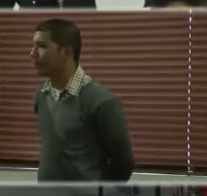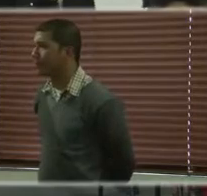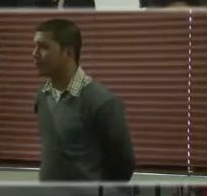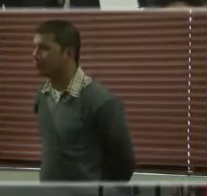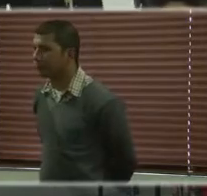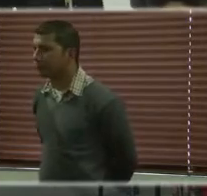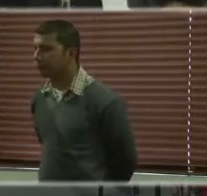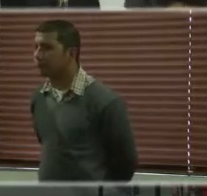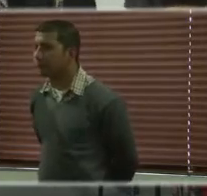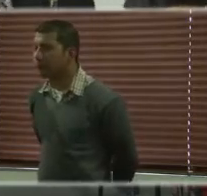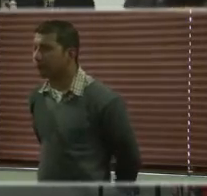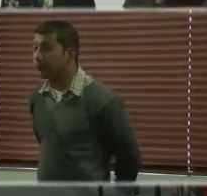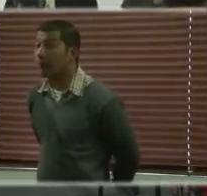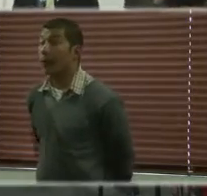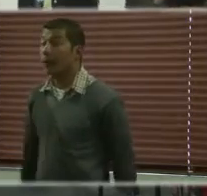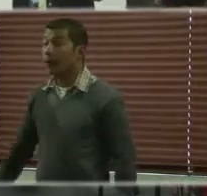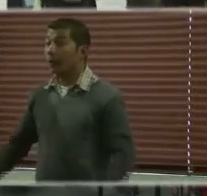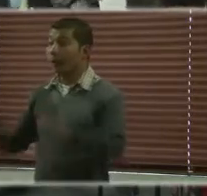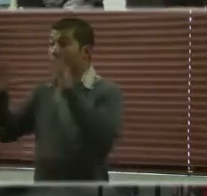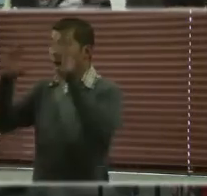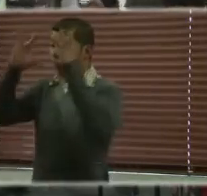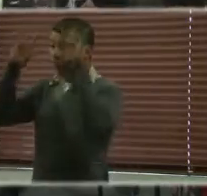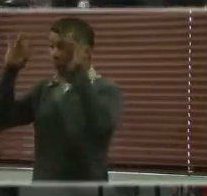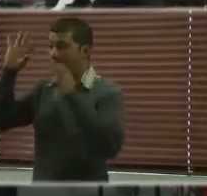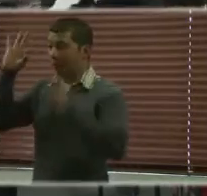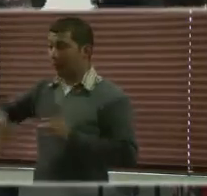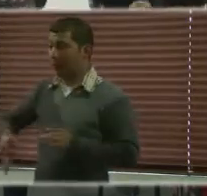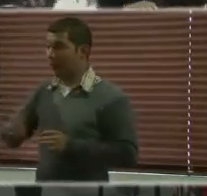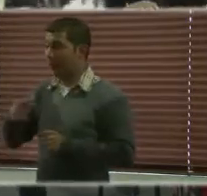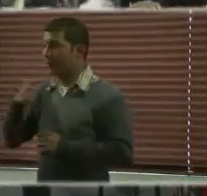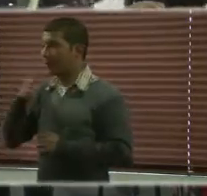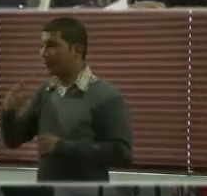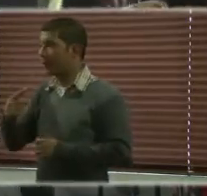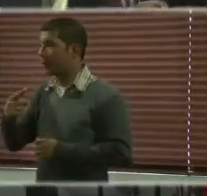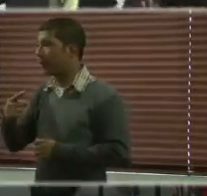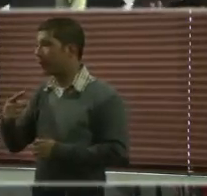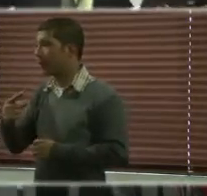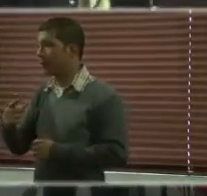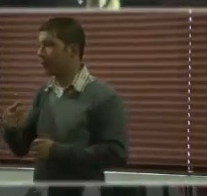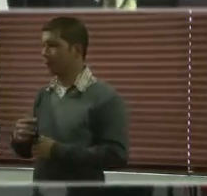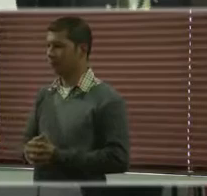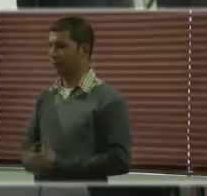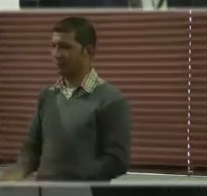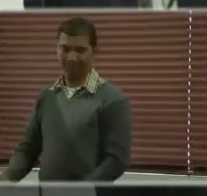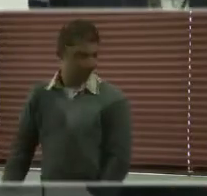Sí muy bien retomamos retomamos La Jornada